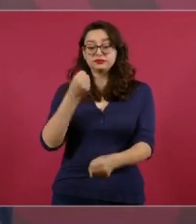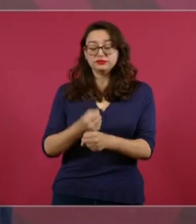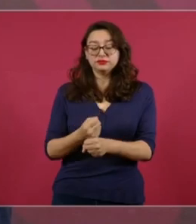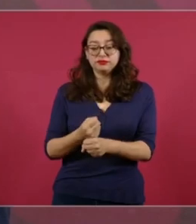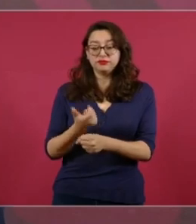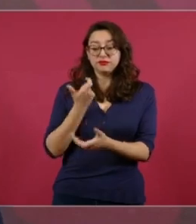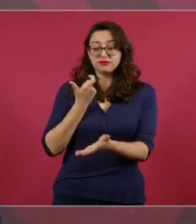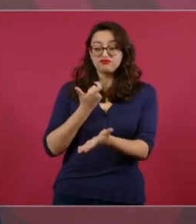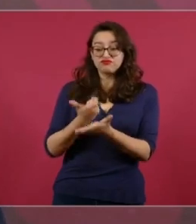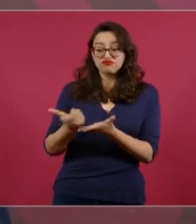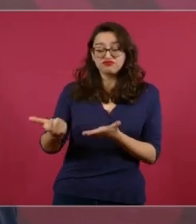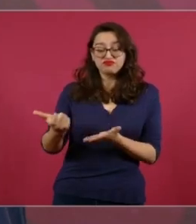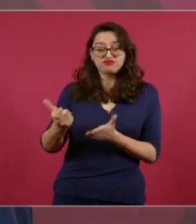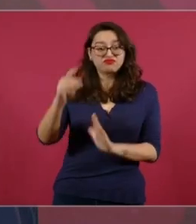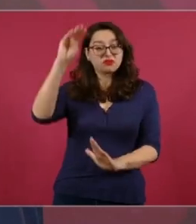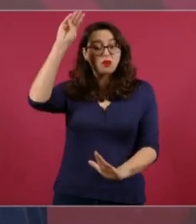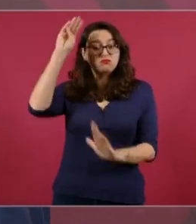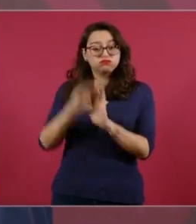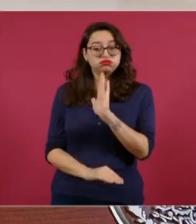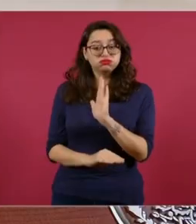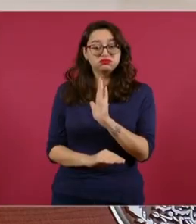70% de su poder de compra.